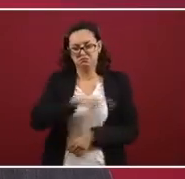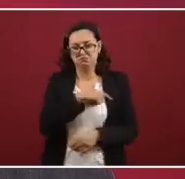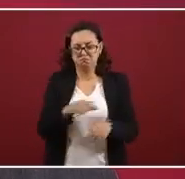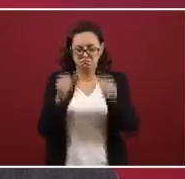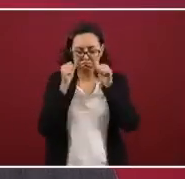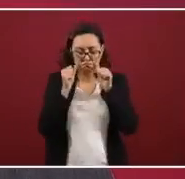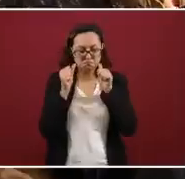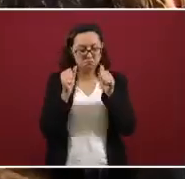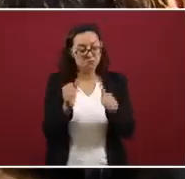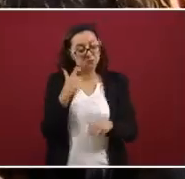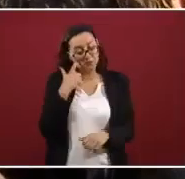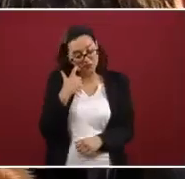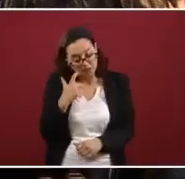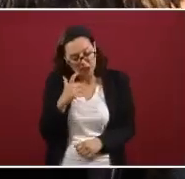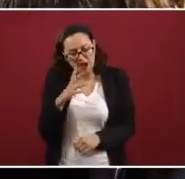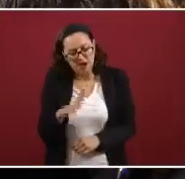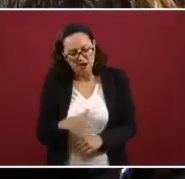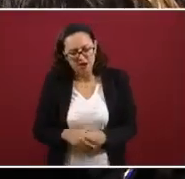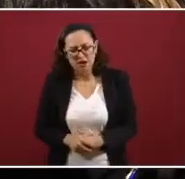a ver si